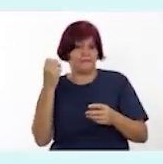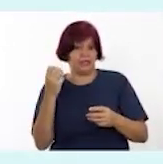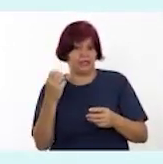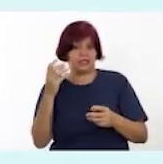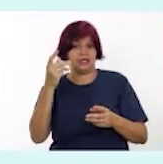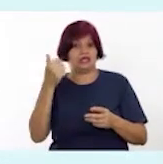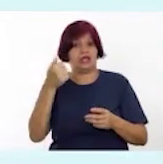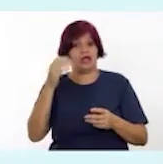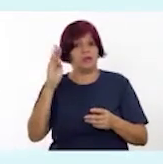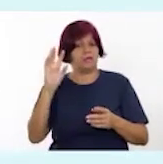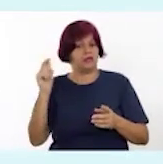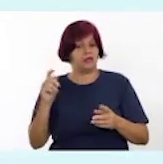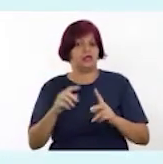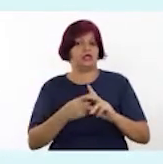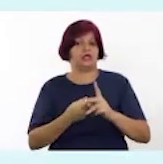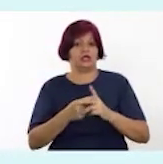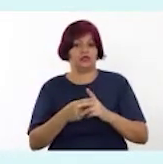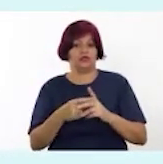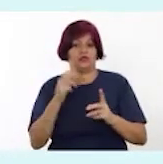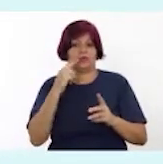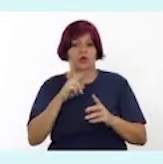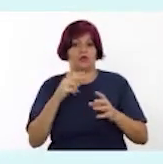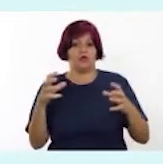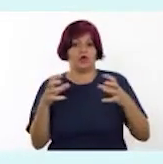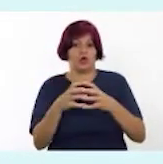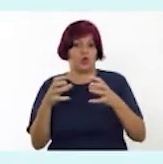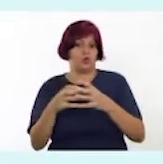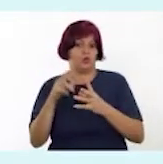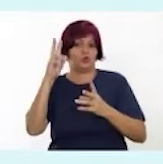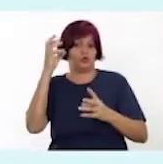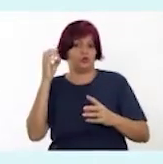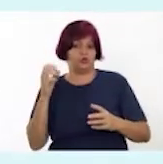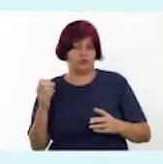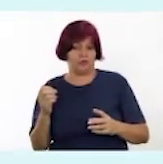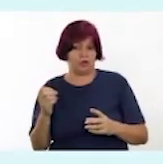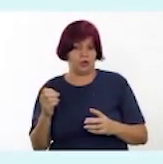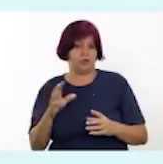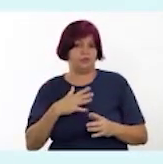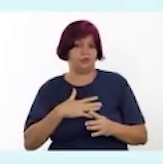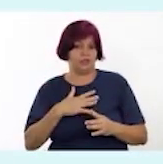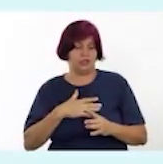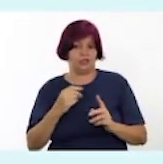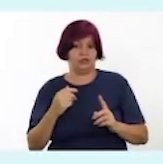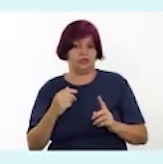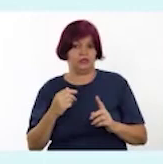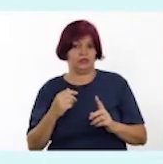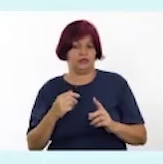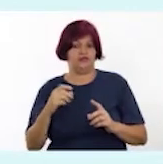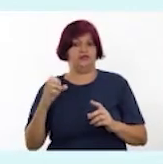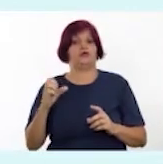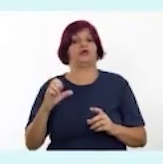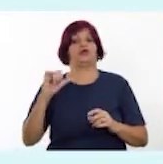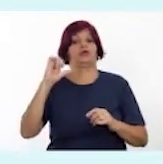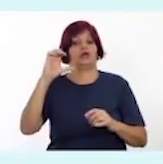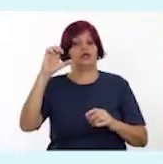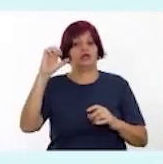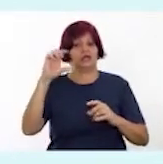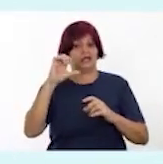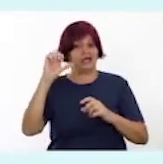resolverla es determinar el conjunto de valores que la satisfacen. Acuérdense que una ecuación es una igualdad que contiene